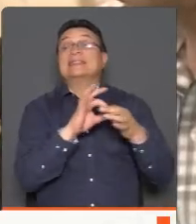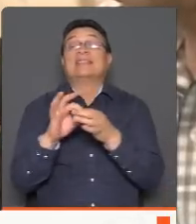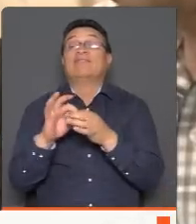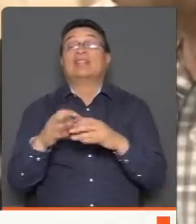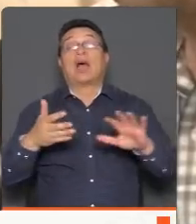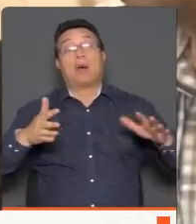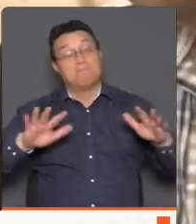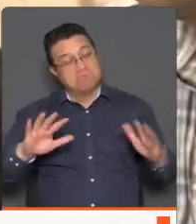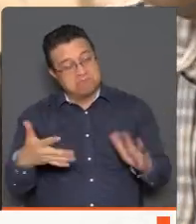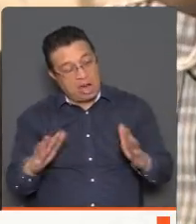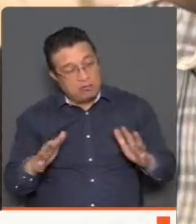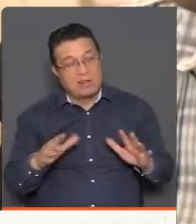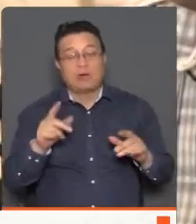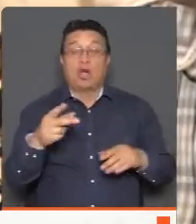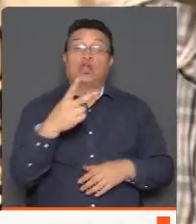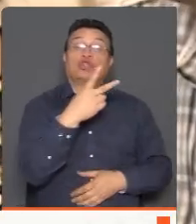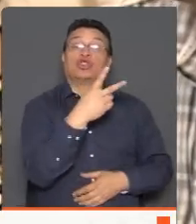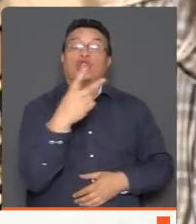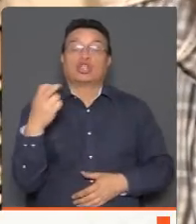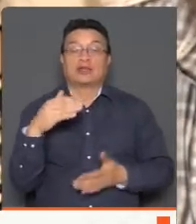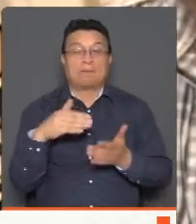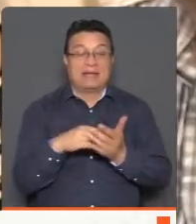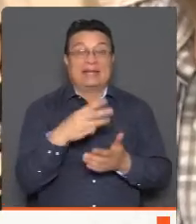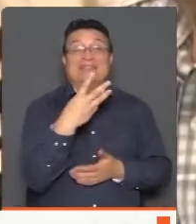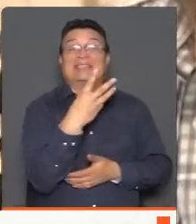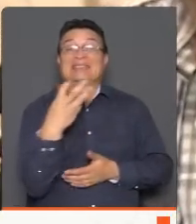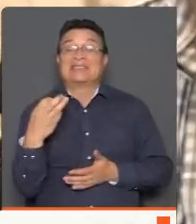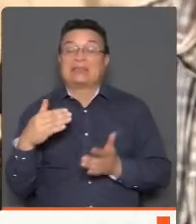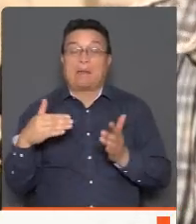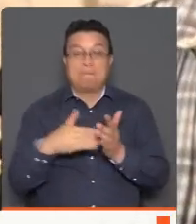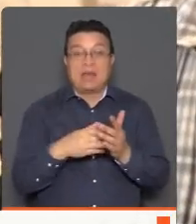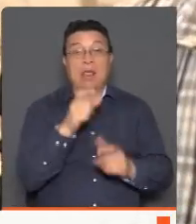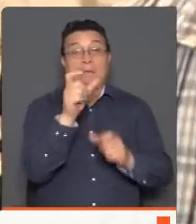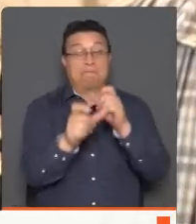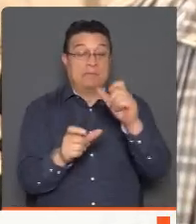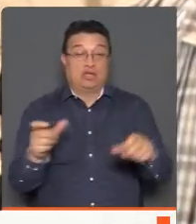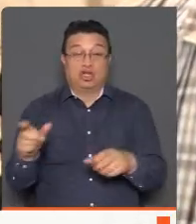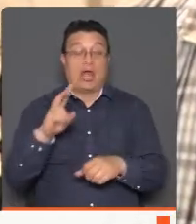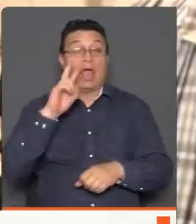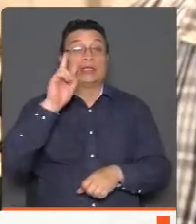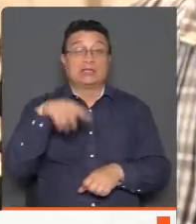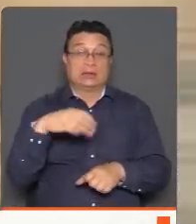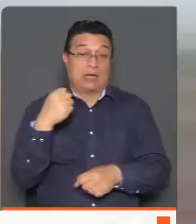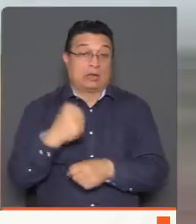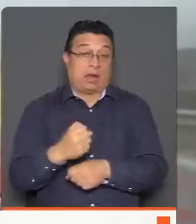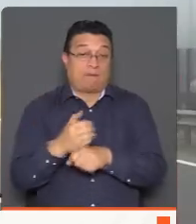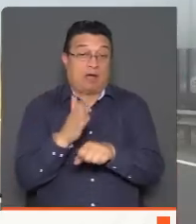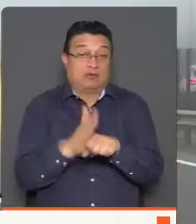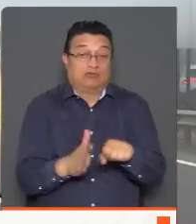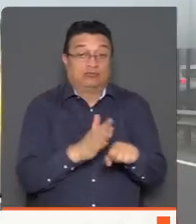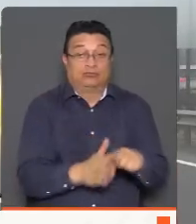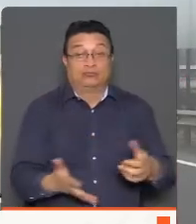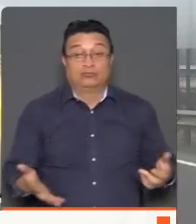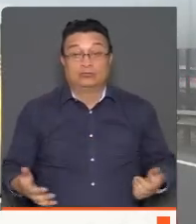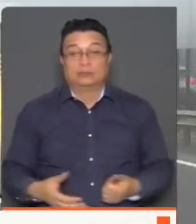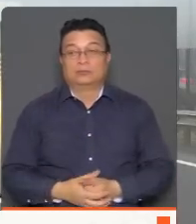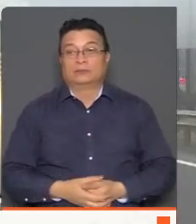por lo menos 200.000 a 300.000 personas que van a quedar sin sus fuentes de empleo.